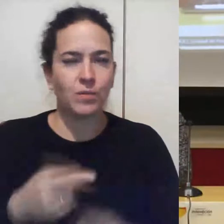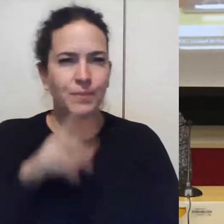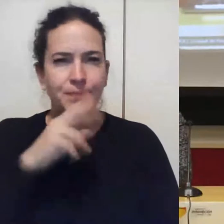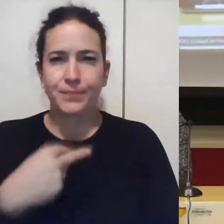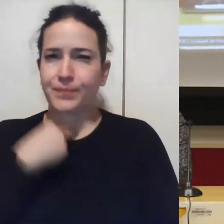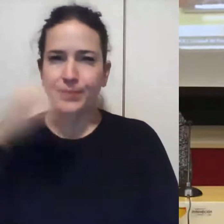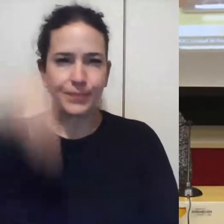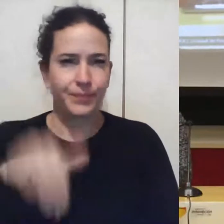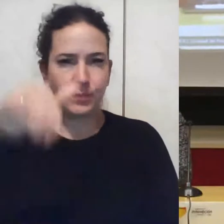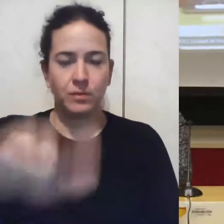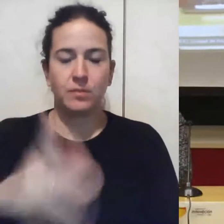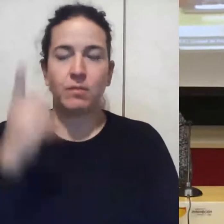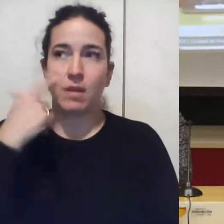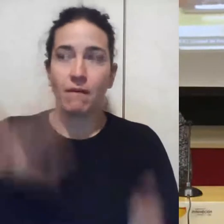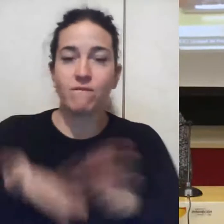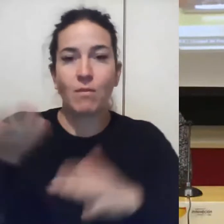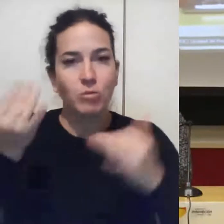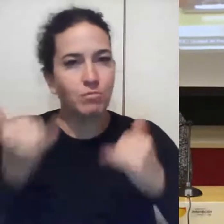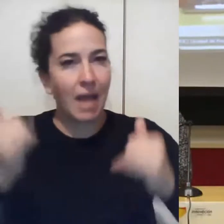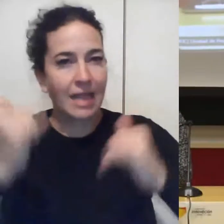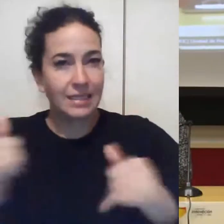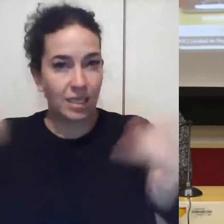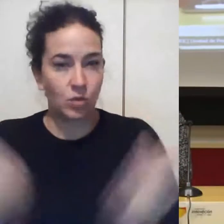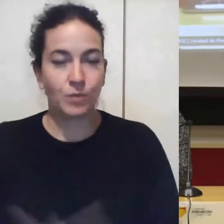ya del paseo y tal.